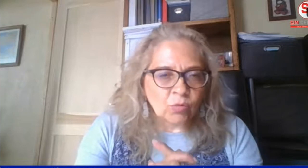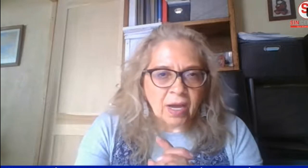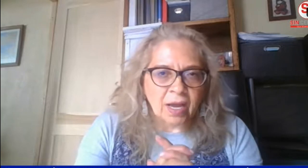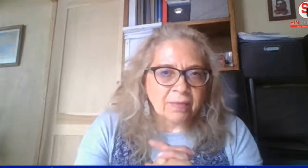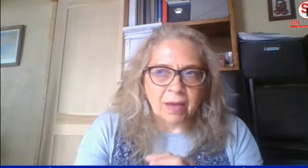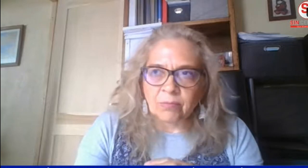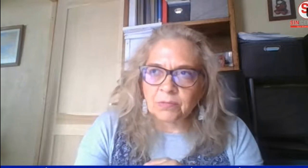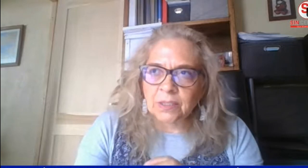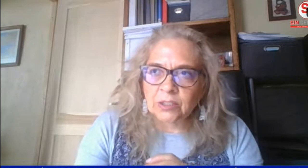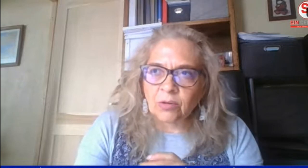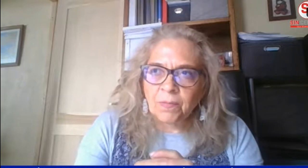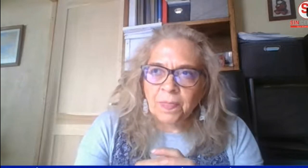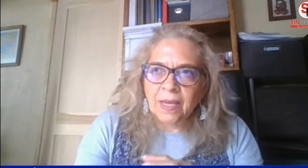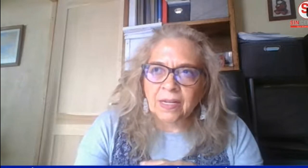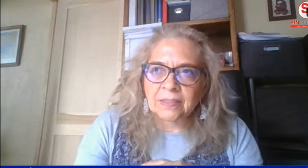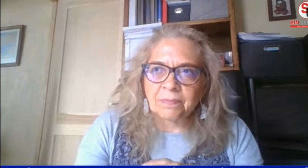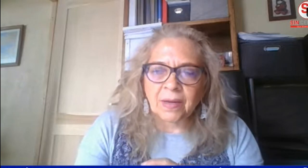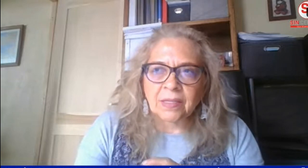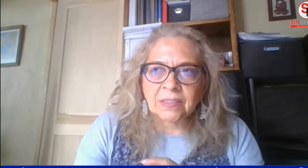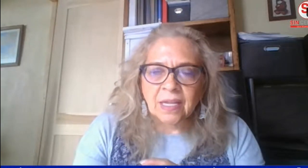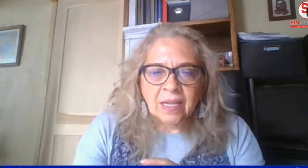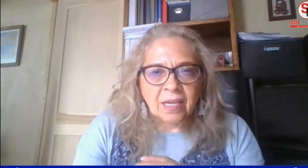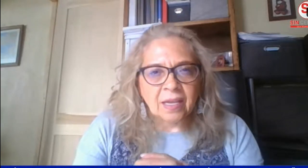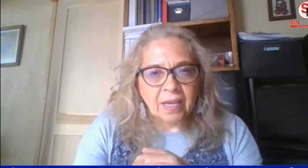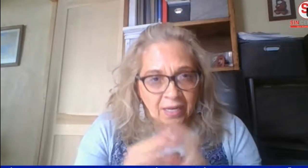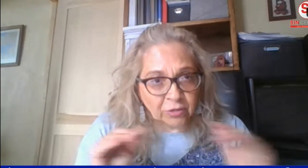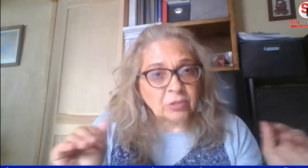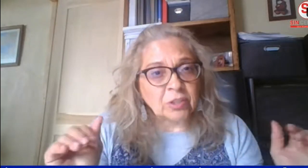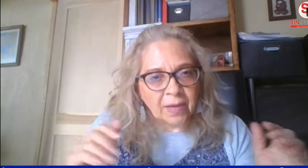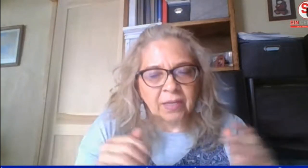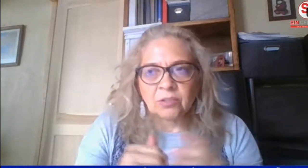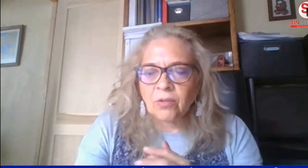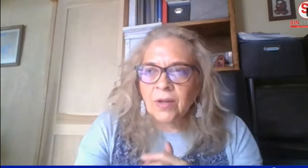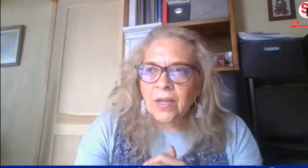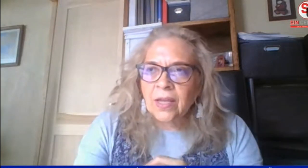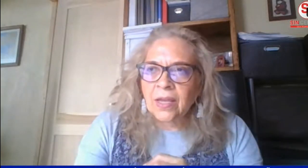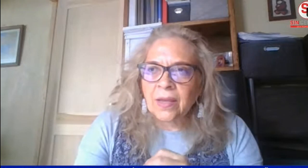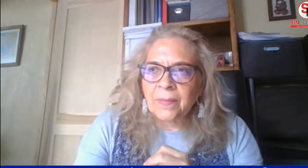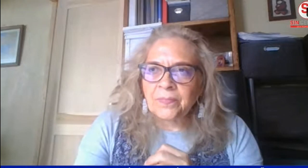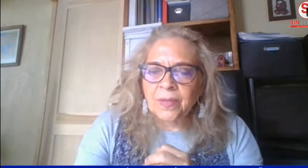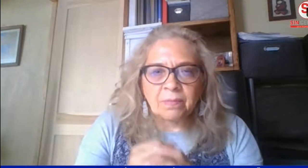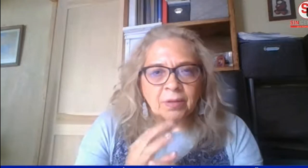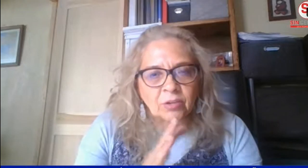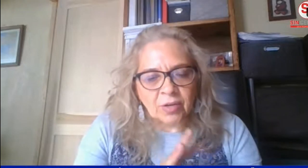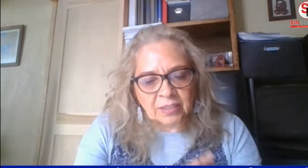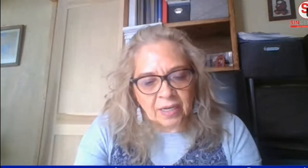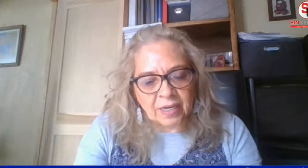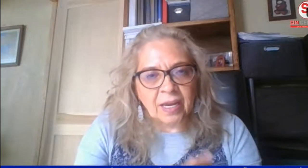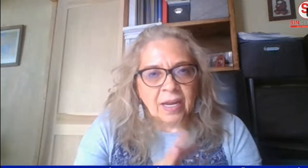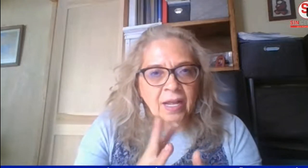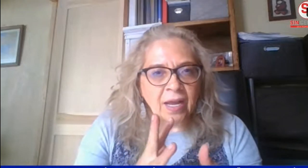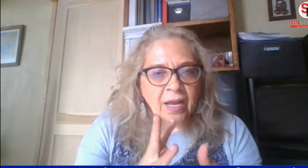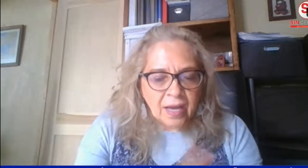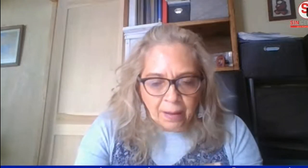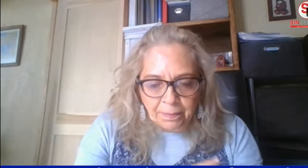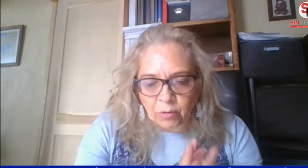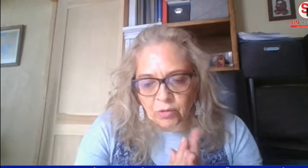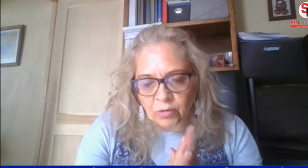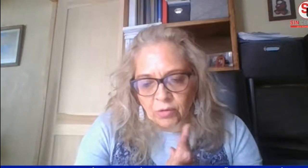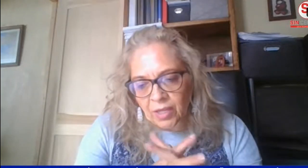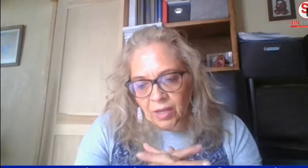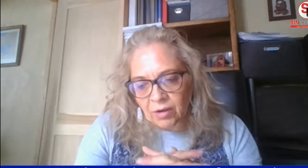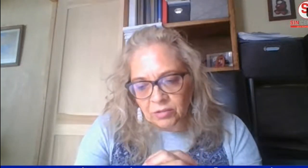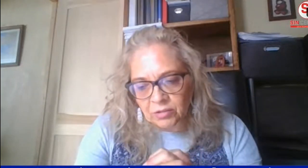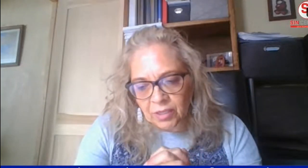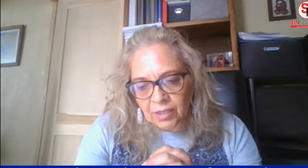antes nunca habíamos visto en este país, en estos niveles, ¿no? Inversión extranjera,